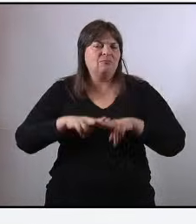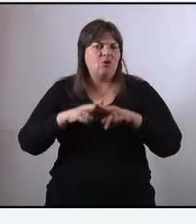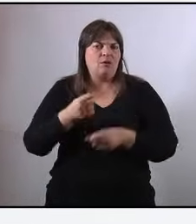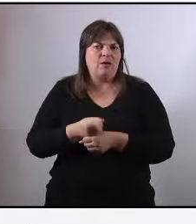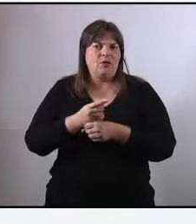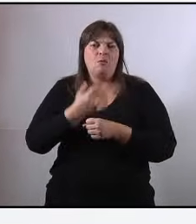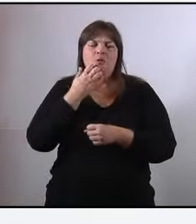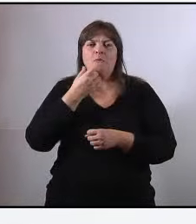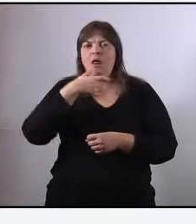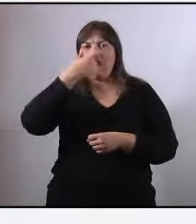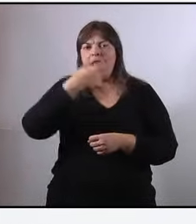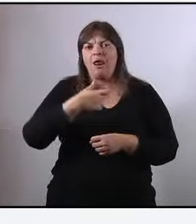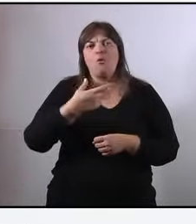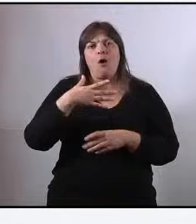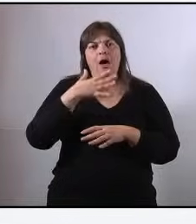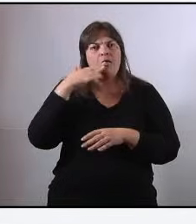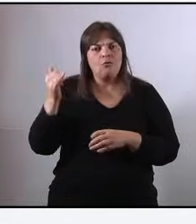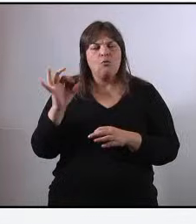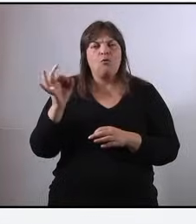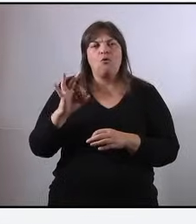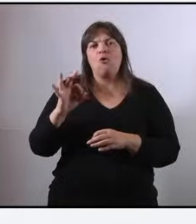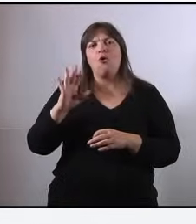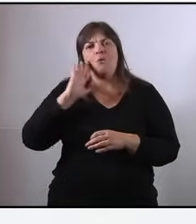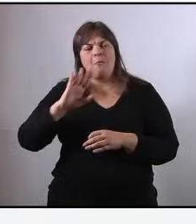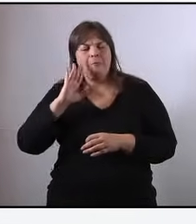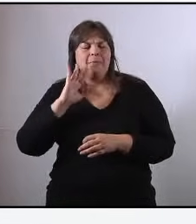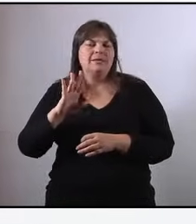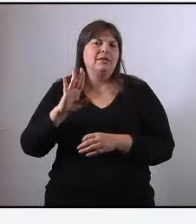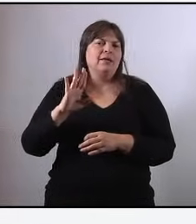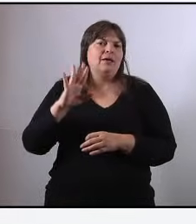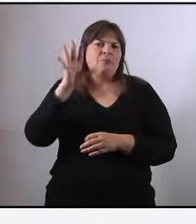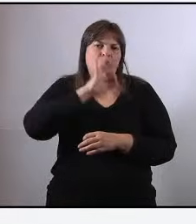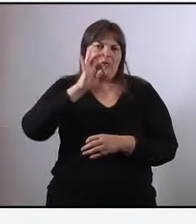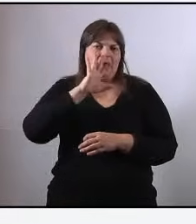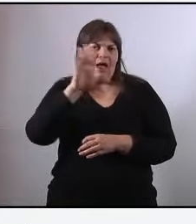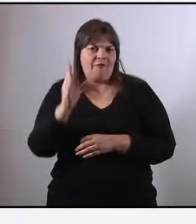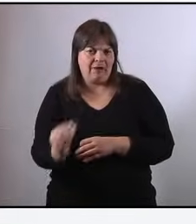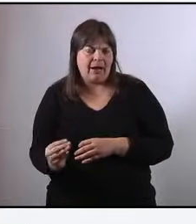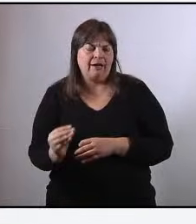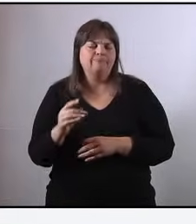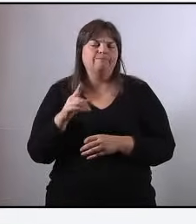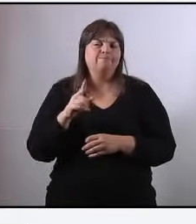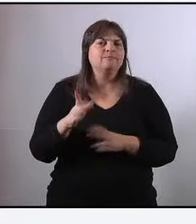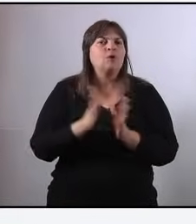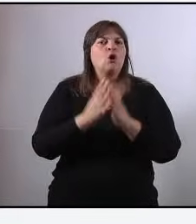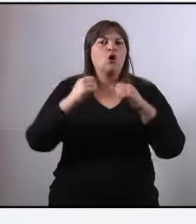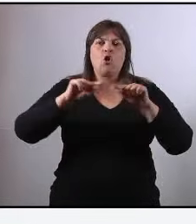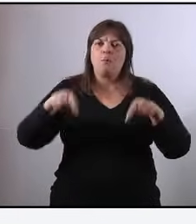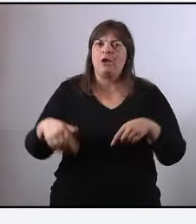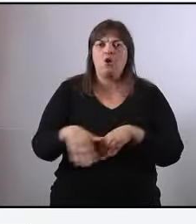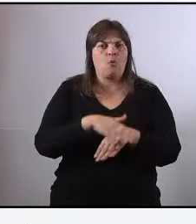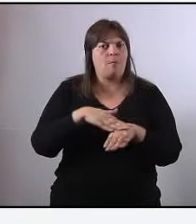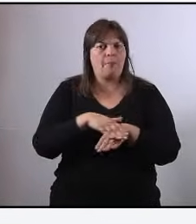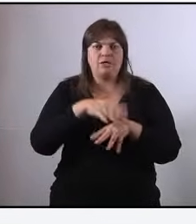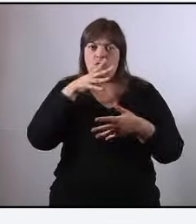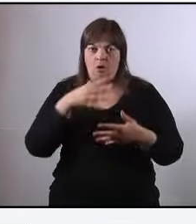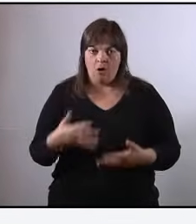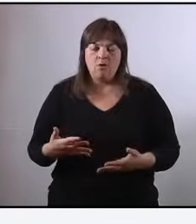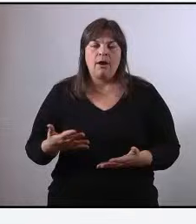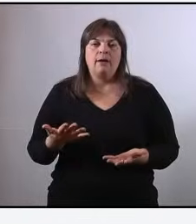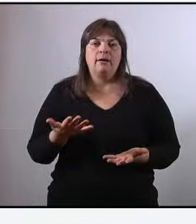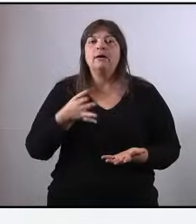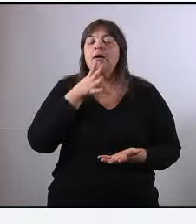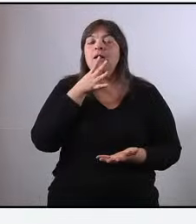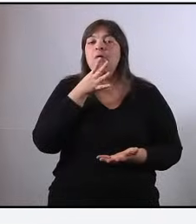lengua azul o la peste porcina africana. Este convenio resulta fundamental en estos momentos en